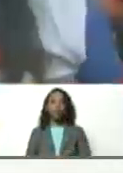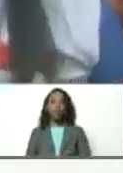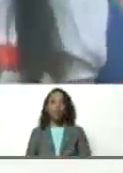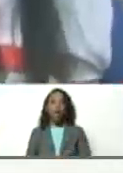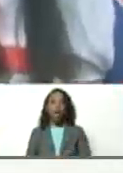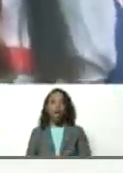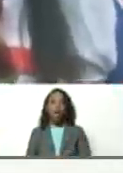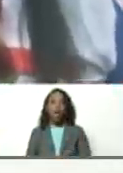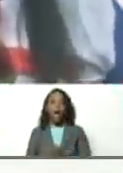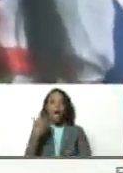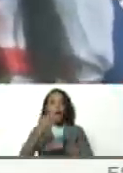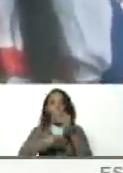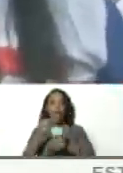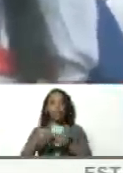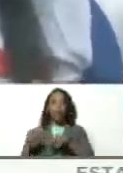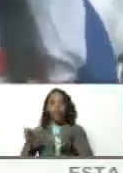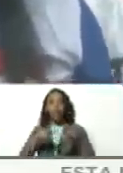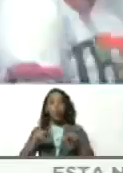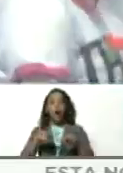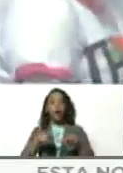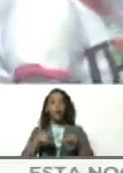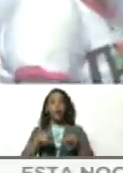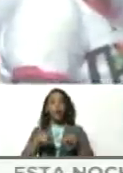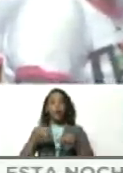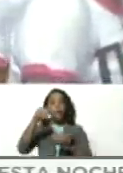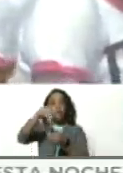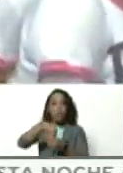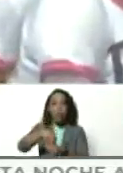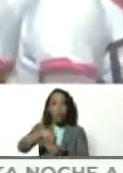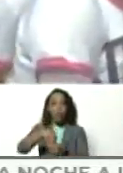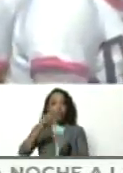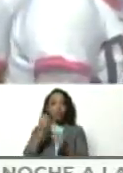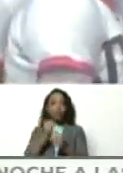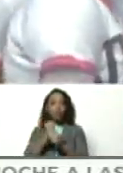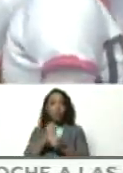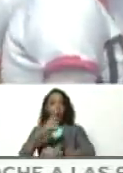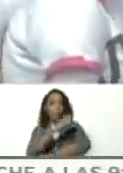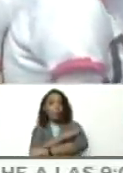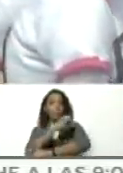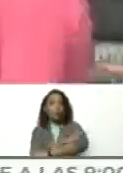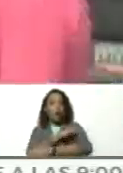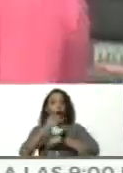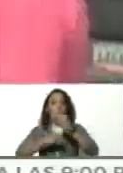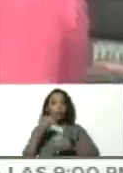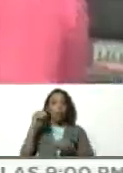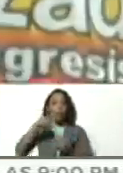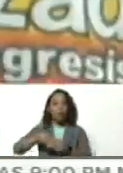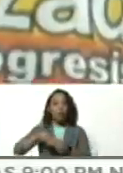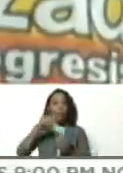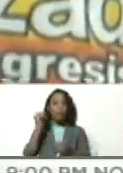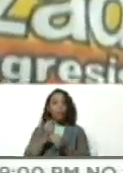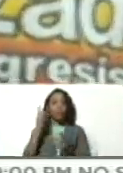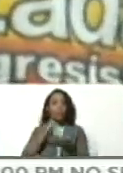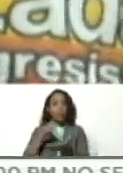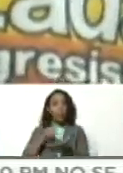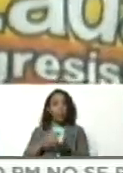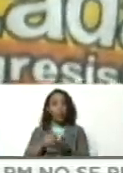han ocupado su espacio. Las oposiciones han